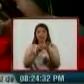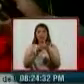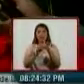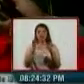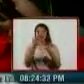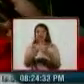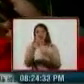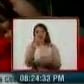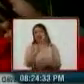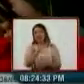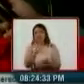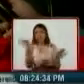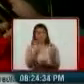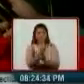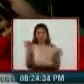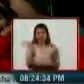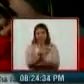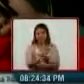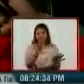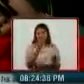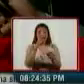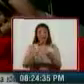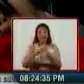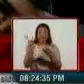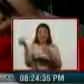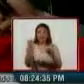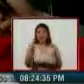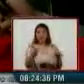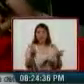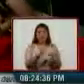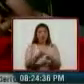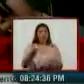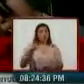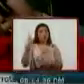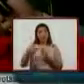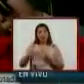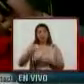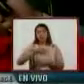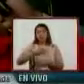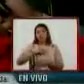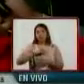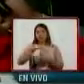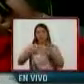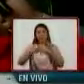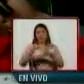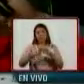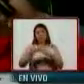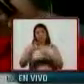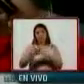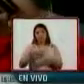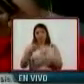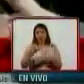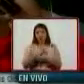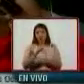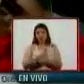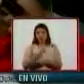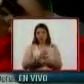basura, residuos y escombros, así como de cualquier otro elemento que pueda ser utilizado